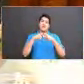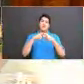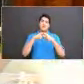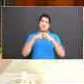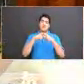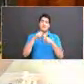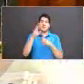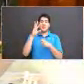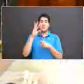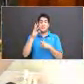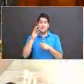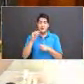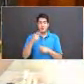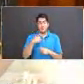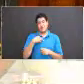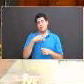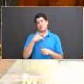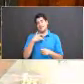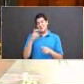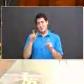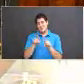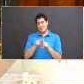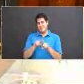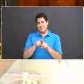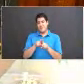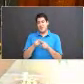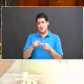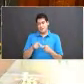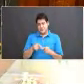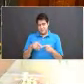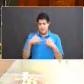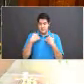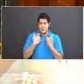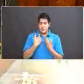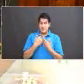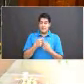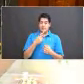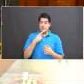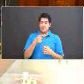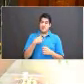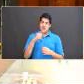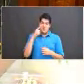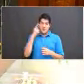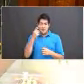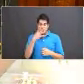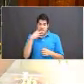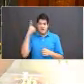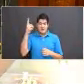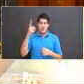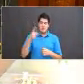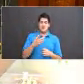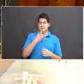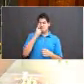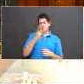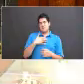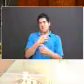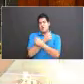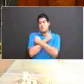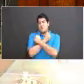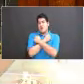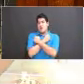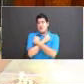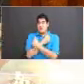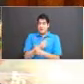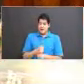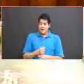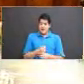Así me sentía. Entonces a la semana siguiente decía, no, yo voy a buscar a Dios. Sí, yo ya sé que Dios me llamó. Yo voy a buscar a